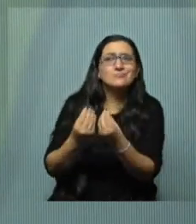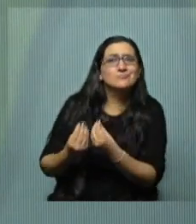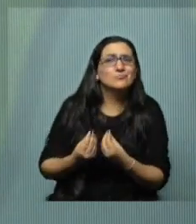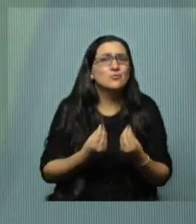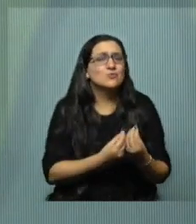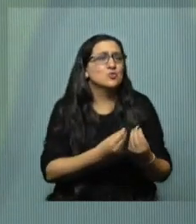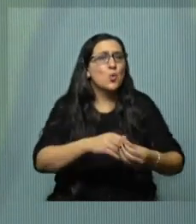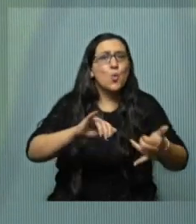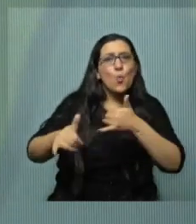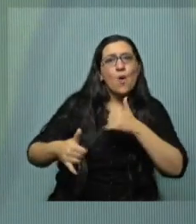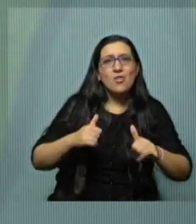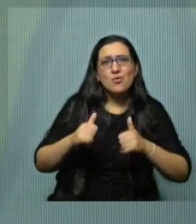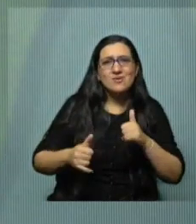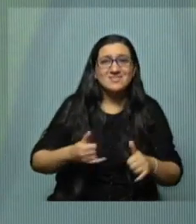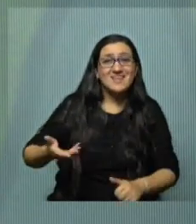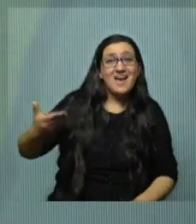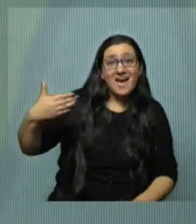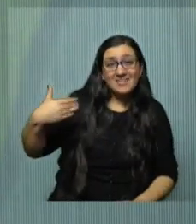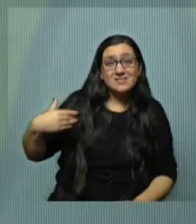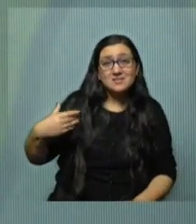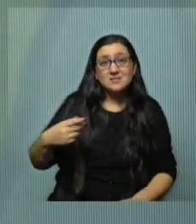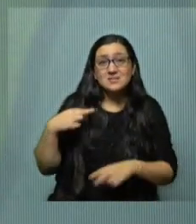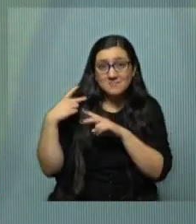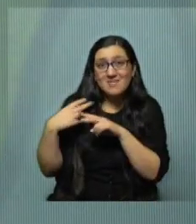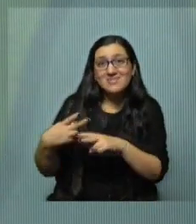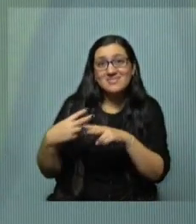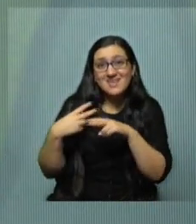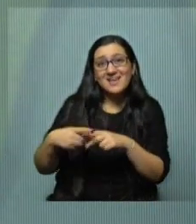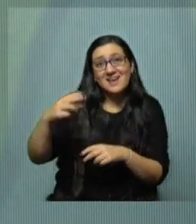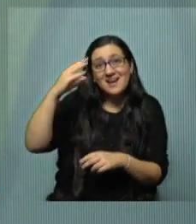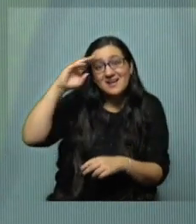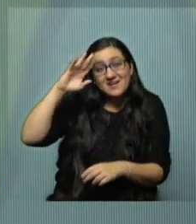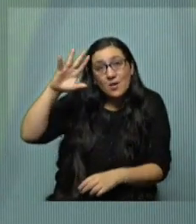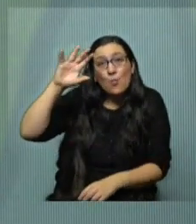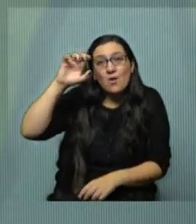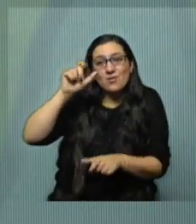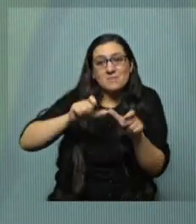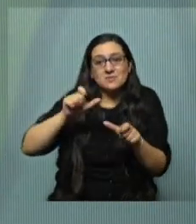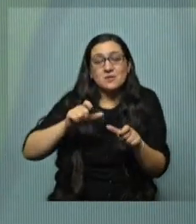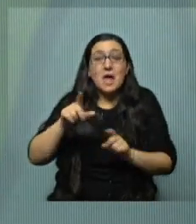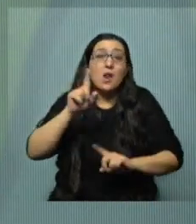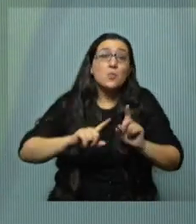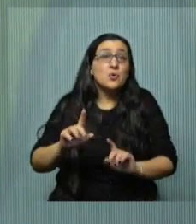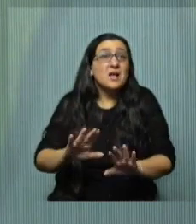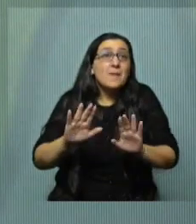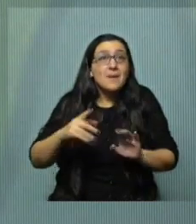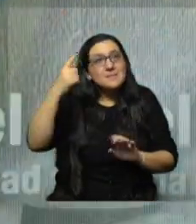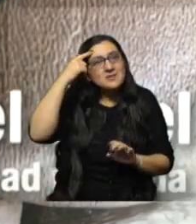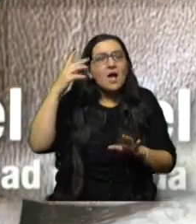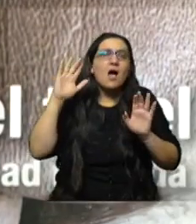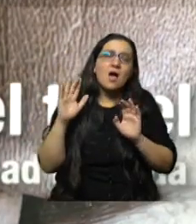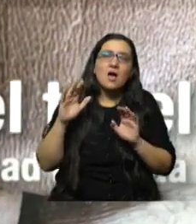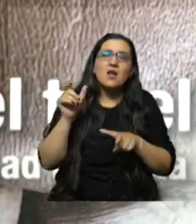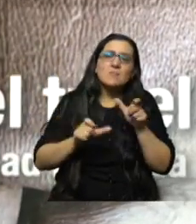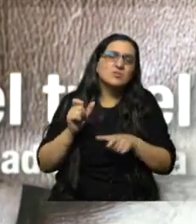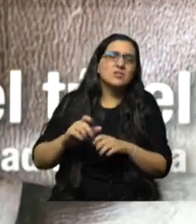esos jugadores en el recuerdo, ¿no? De que justamente ellos, por ahí capaz que alguno piensa que la gente no se acuerda de ellos, ¿no? Porque vivieron épocas que no